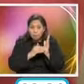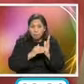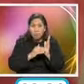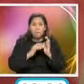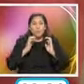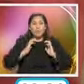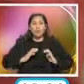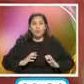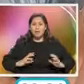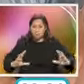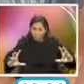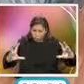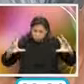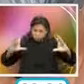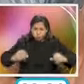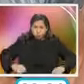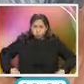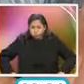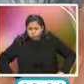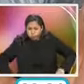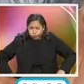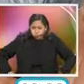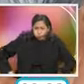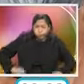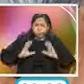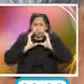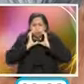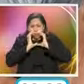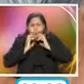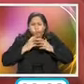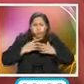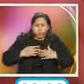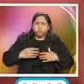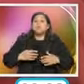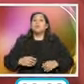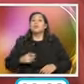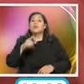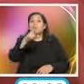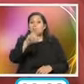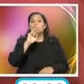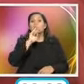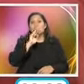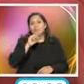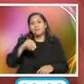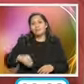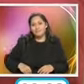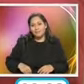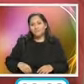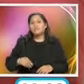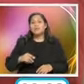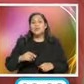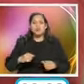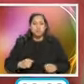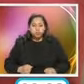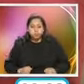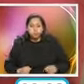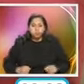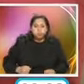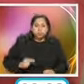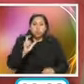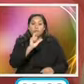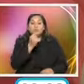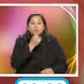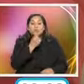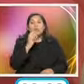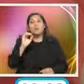un cuerpo de un tamaño gigante. Y entonces lo que tú estás provocando como mamá es una obesidad tanto infantil como